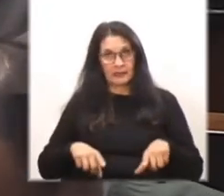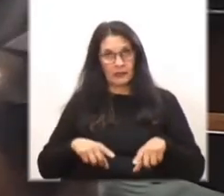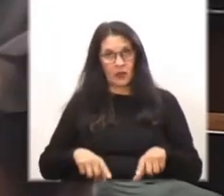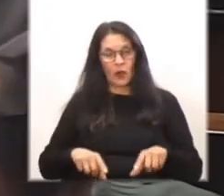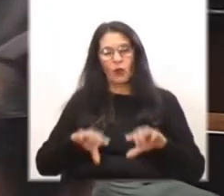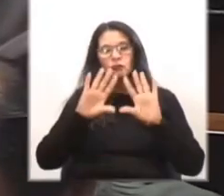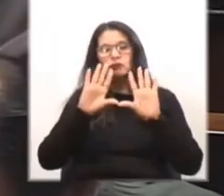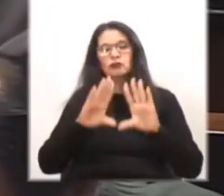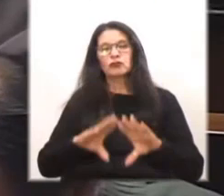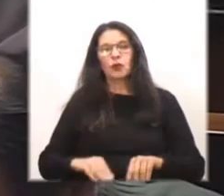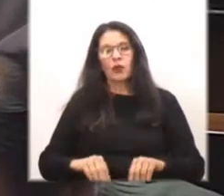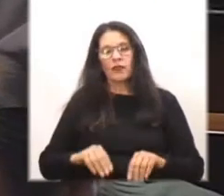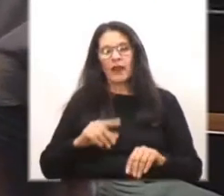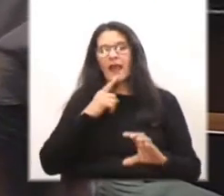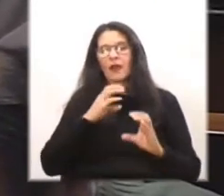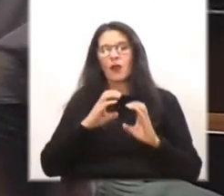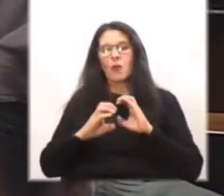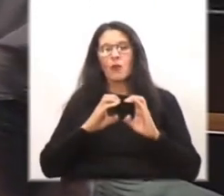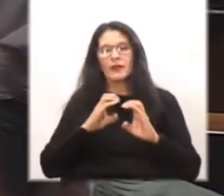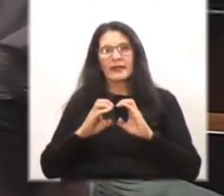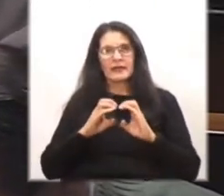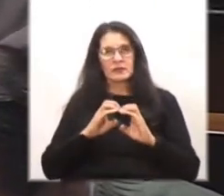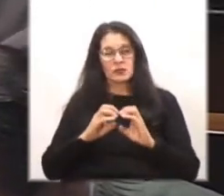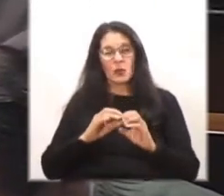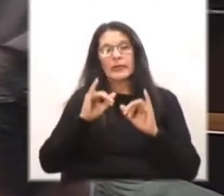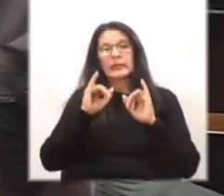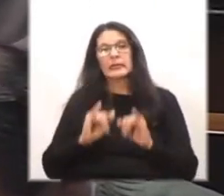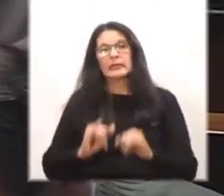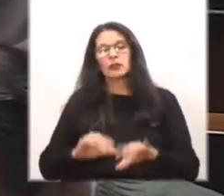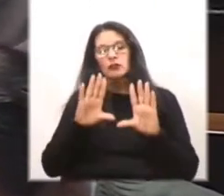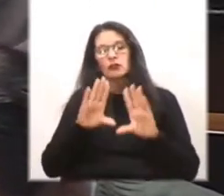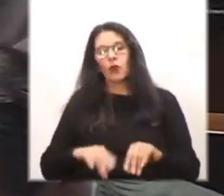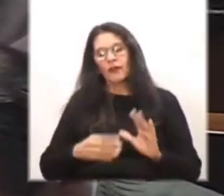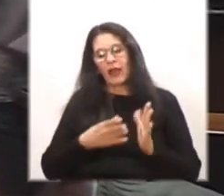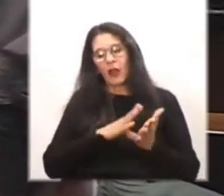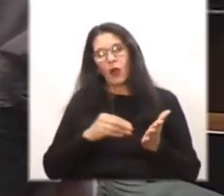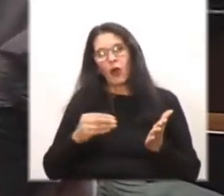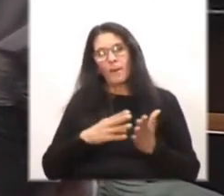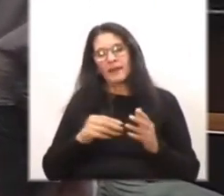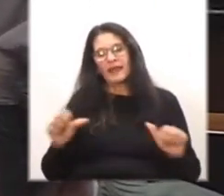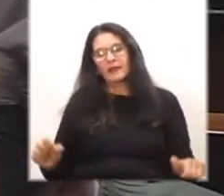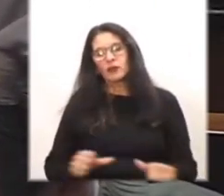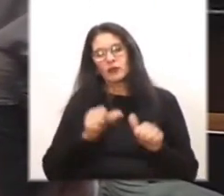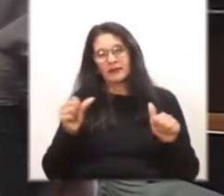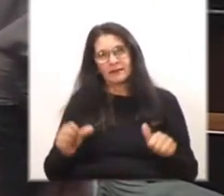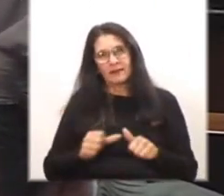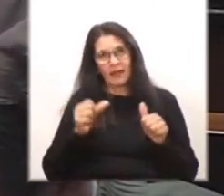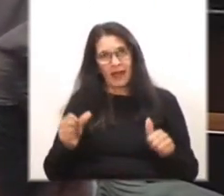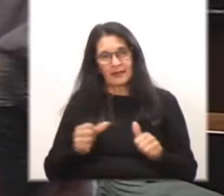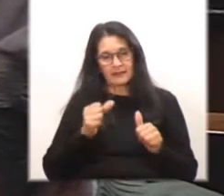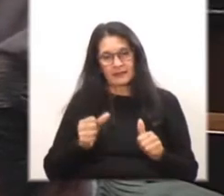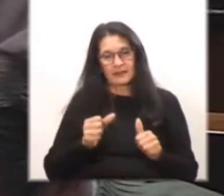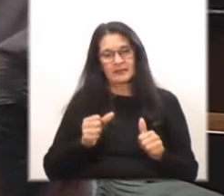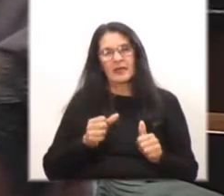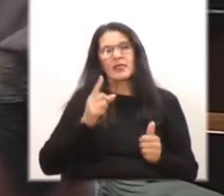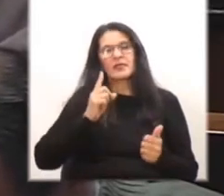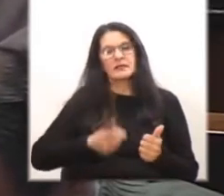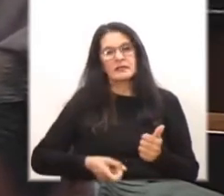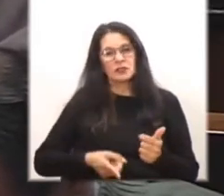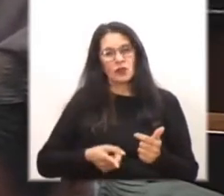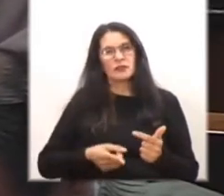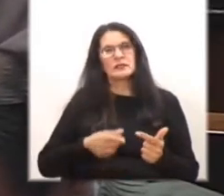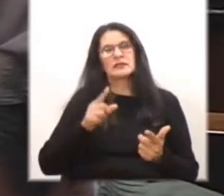sus comunicaciones, así como copia de todas sus actuaciones, dictámenes y